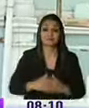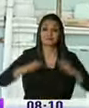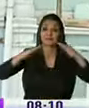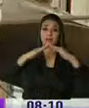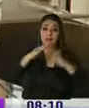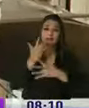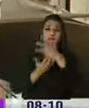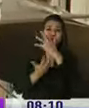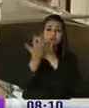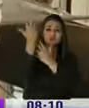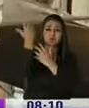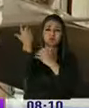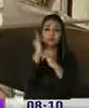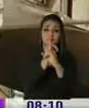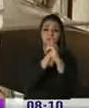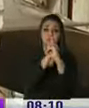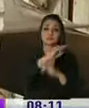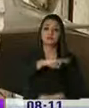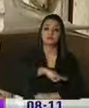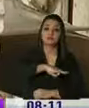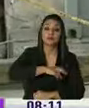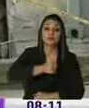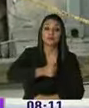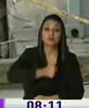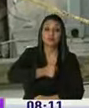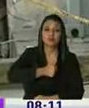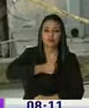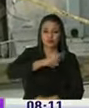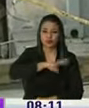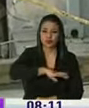tan antigua, el Instituto Metropolitano de Patrimonio